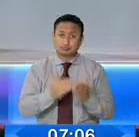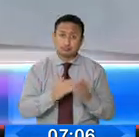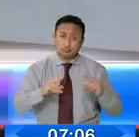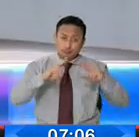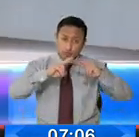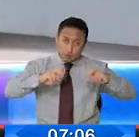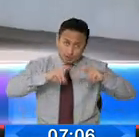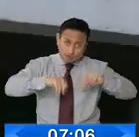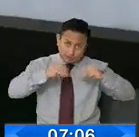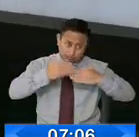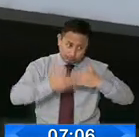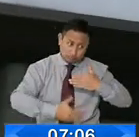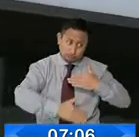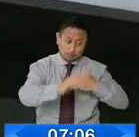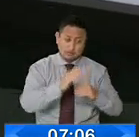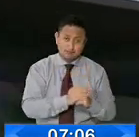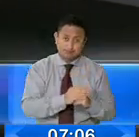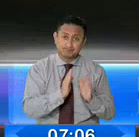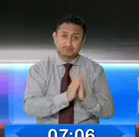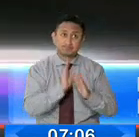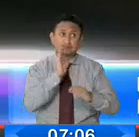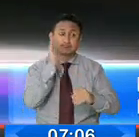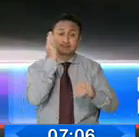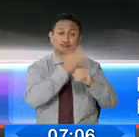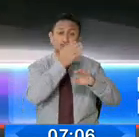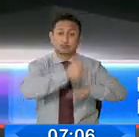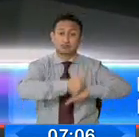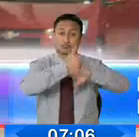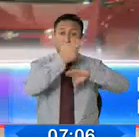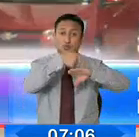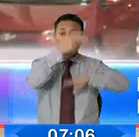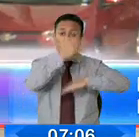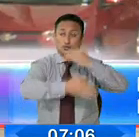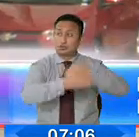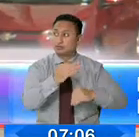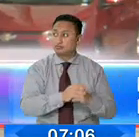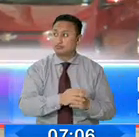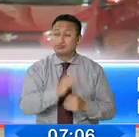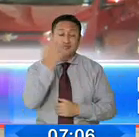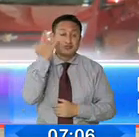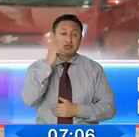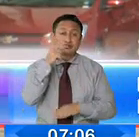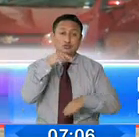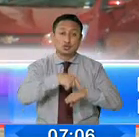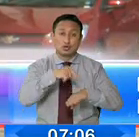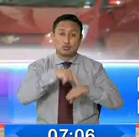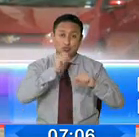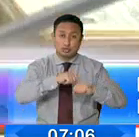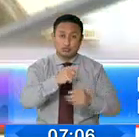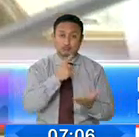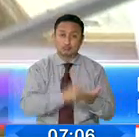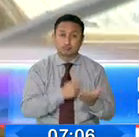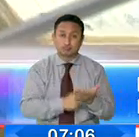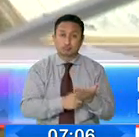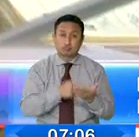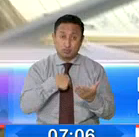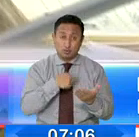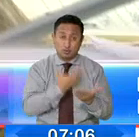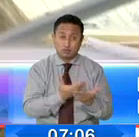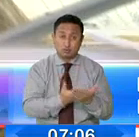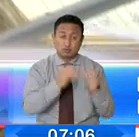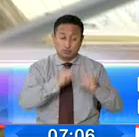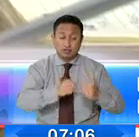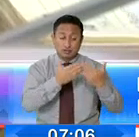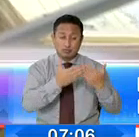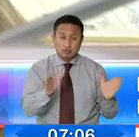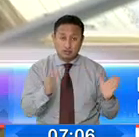haciendo. Para tal efecto, la solicitud fue dirigida a la Corte Nacional de Justicia pidiendo fecha y hora para la realización de una audiencia para la reapertura del caso